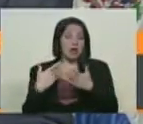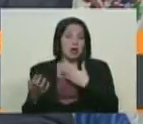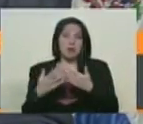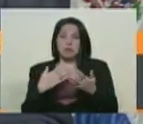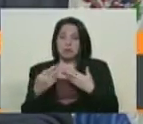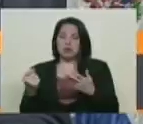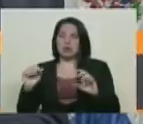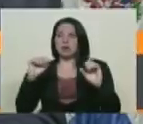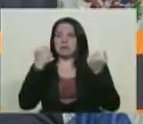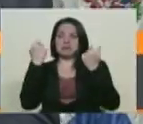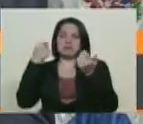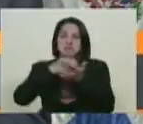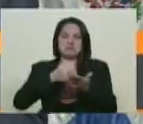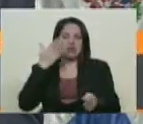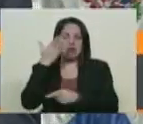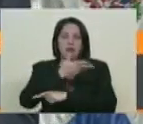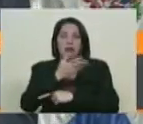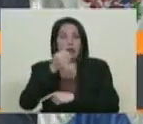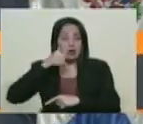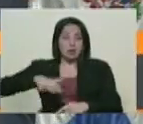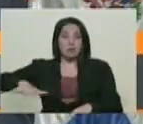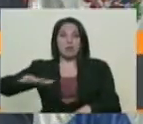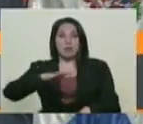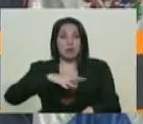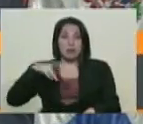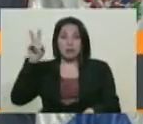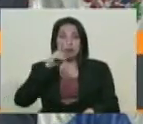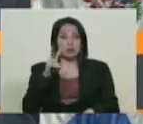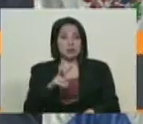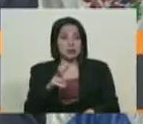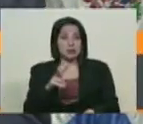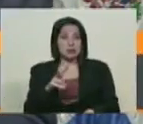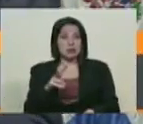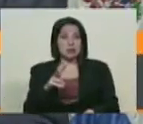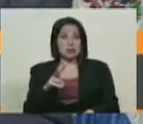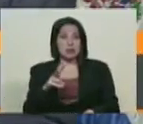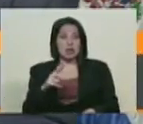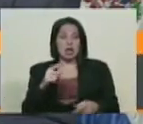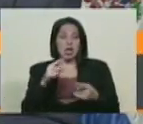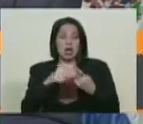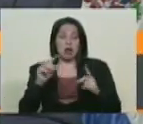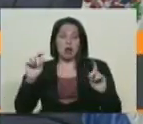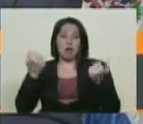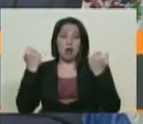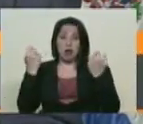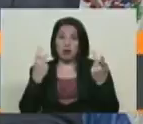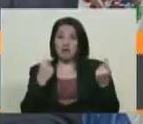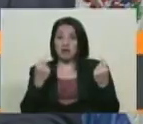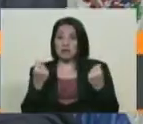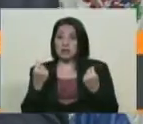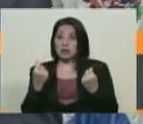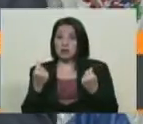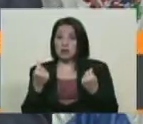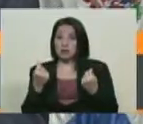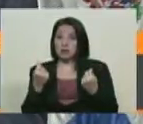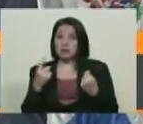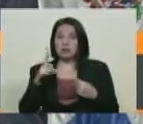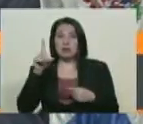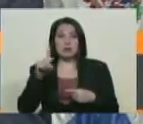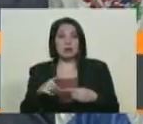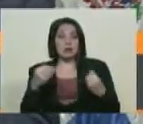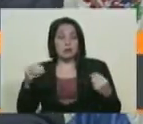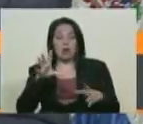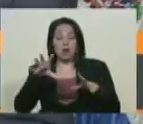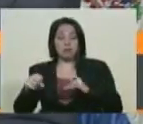sanción en contra del pueblo de Venezuela. Cese al bloqueo financiero y cese a la